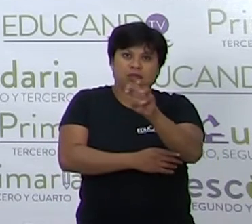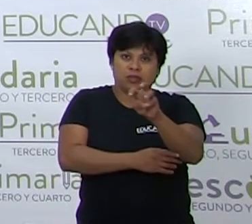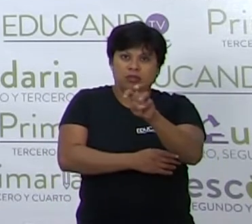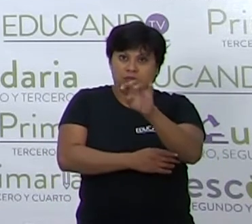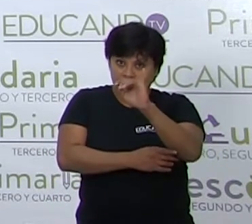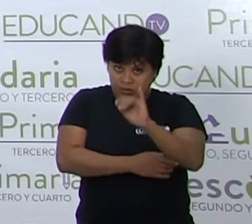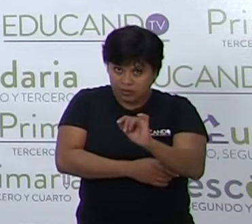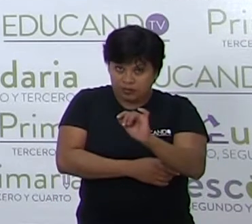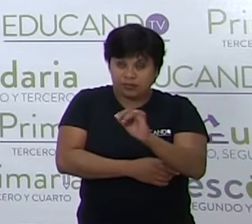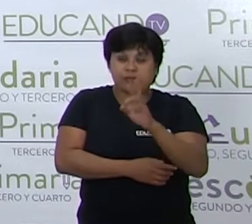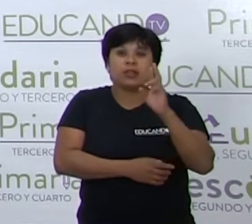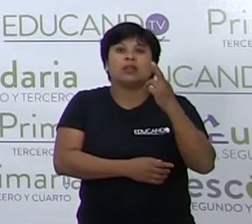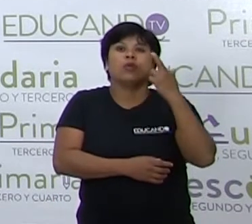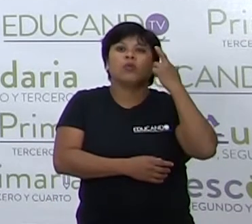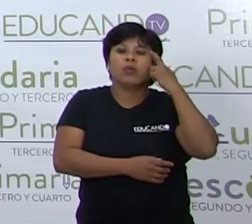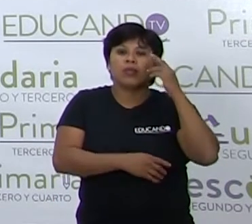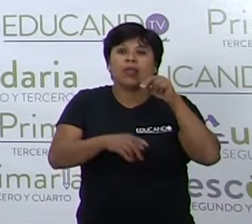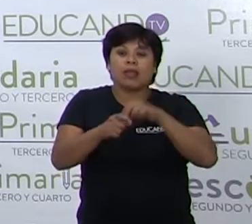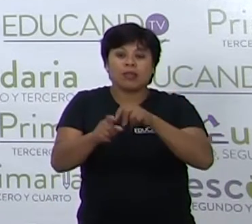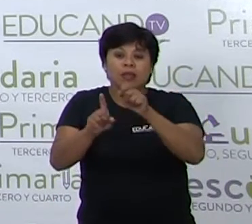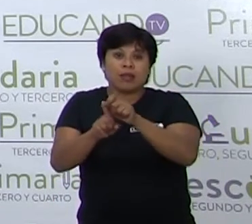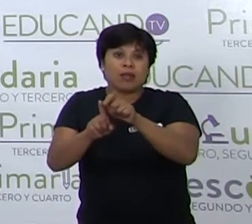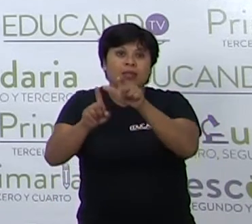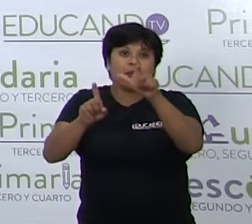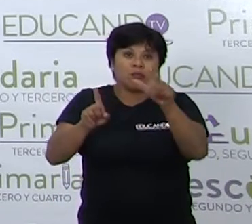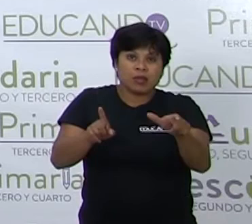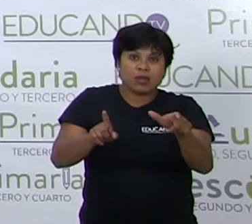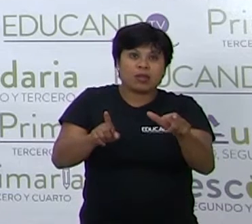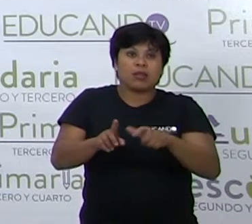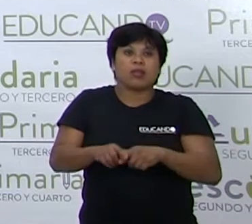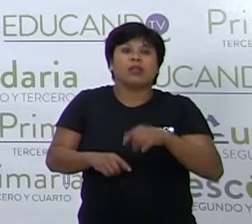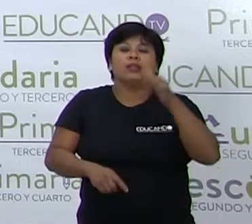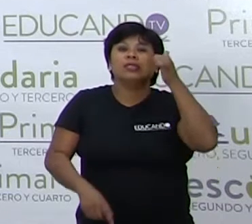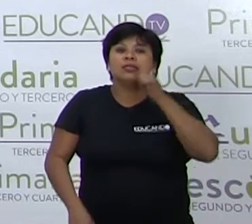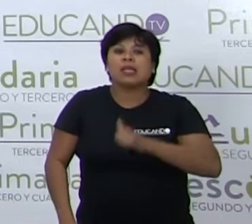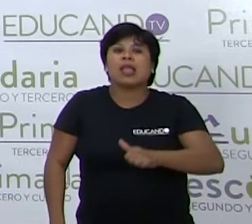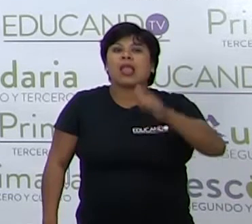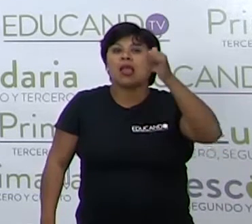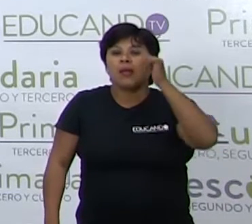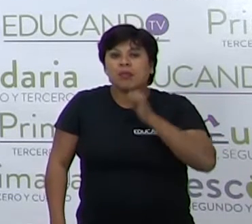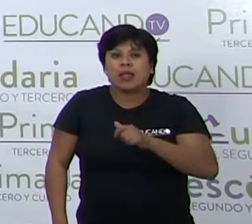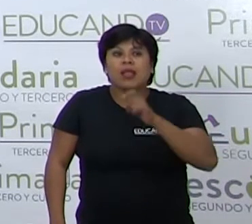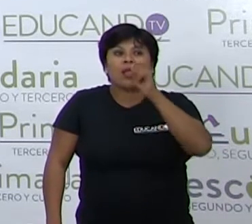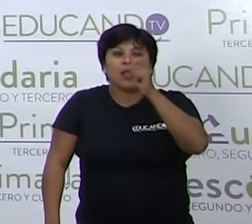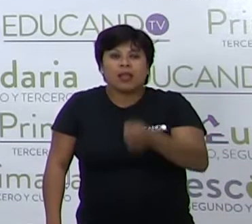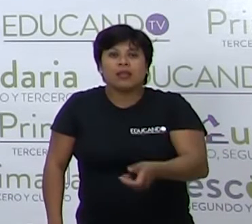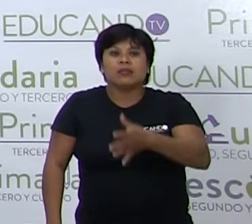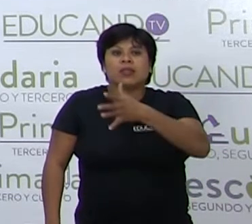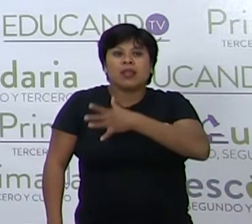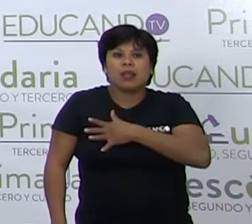¿sí? Y recuerda, en una recta numérica siempre se va a llevar